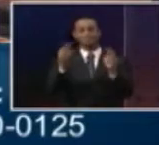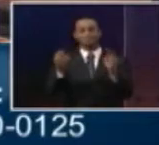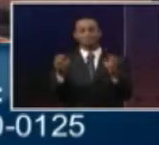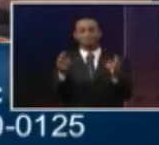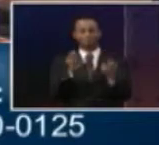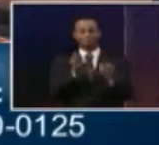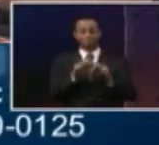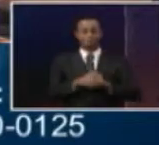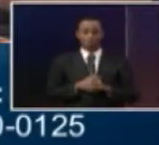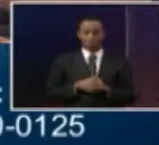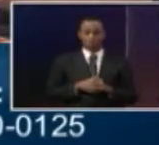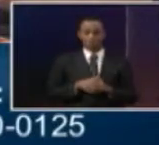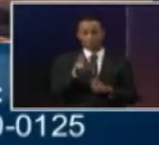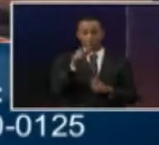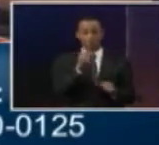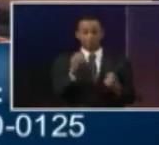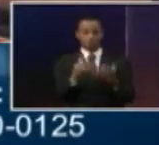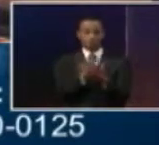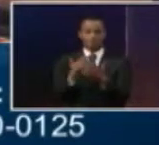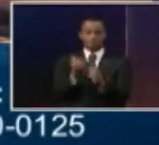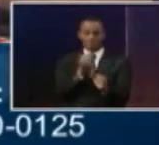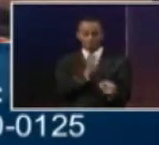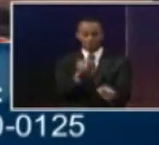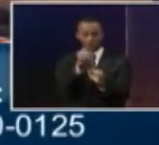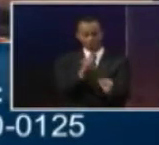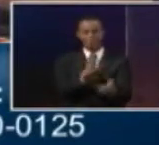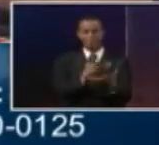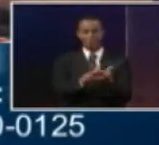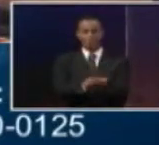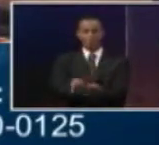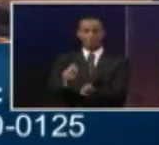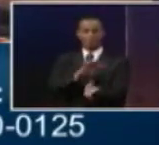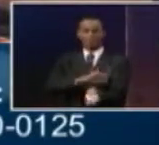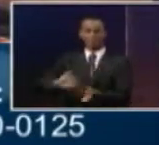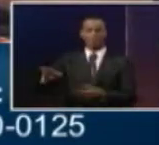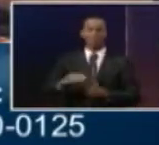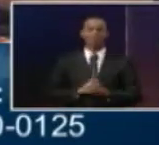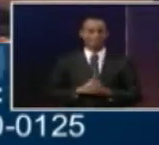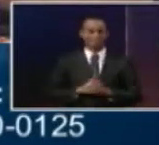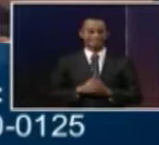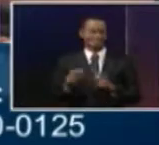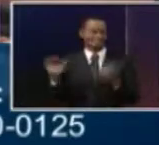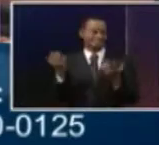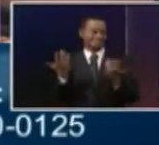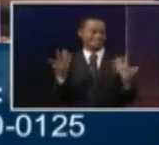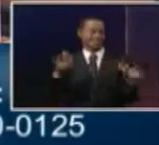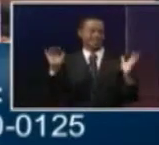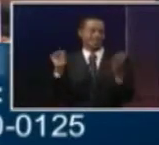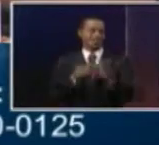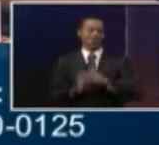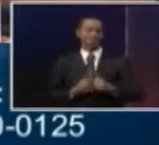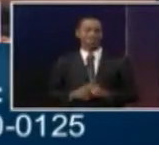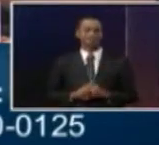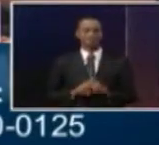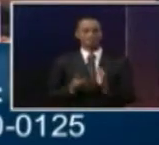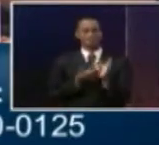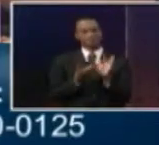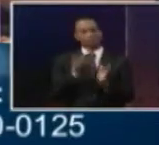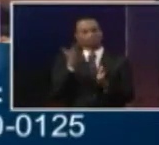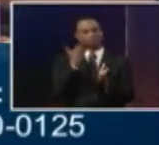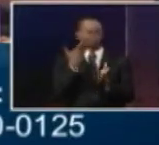claro, una y ella tiene una escobita nueva, o sea, y esa escobita barrió la ceniza. Dicen que escobita nueva barre bien. Exacto, esa escobita barrió la ceniza. A veces esa escobita sale